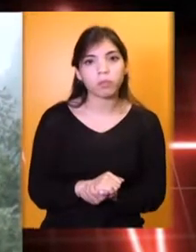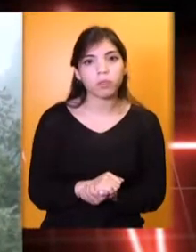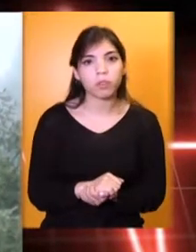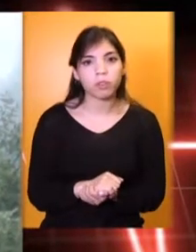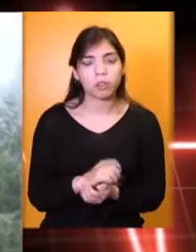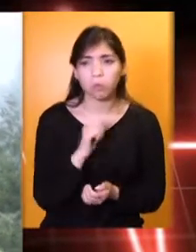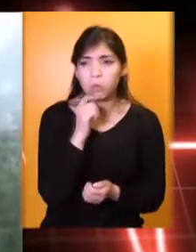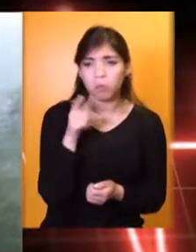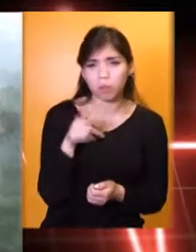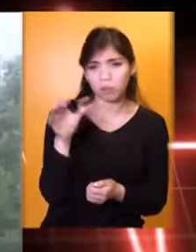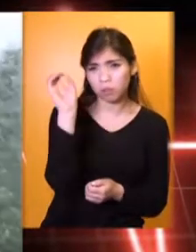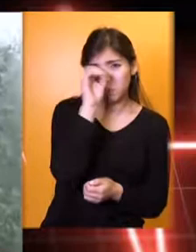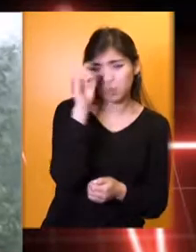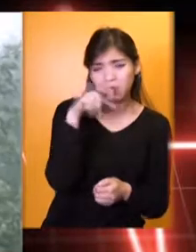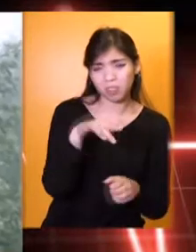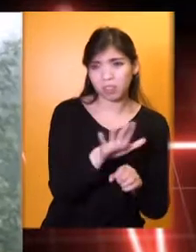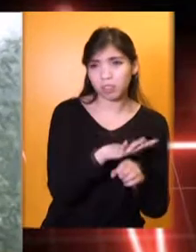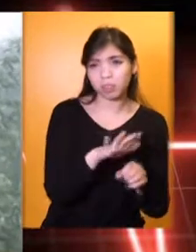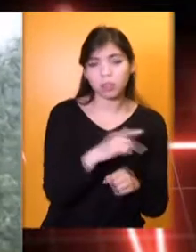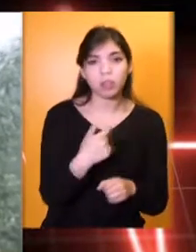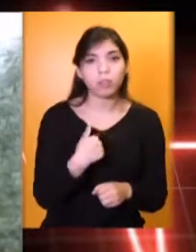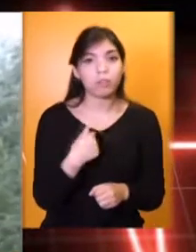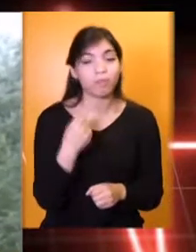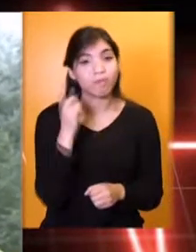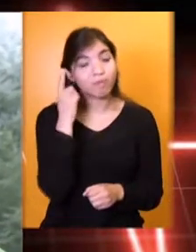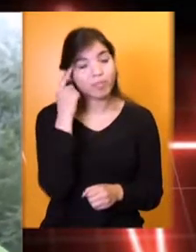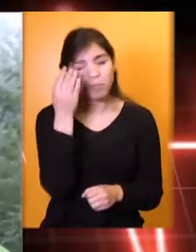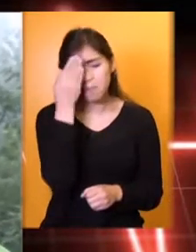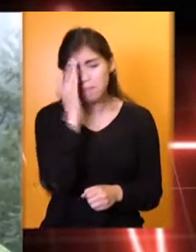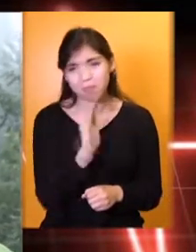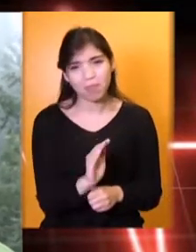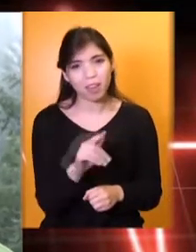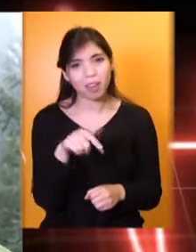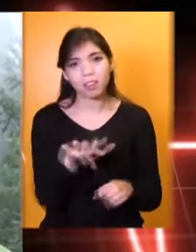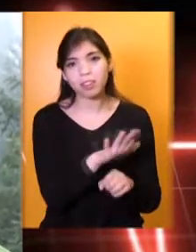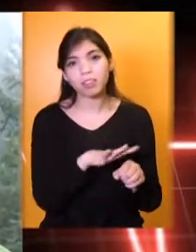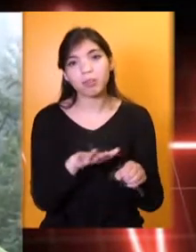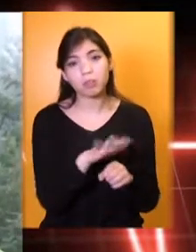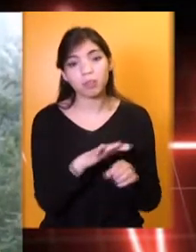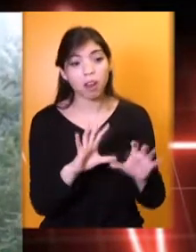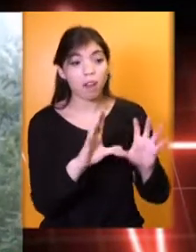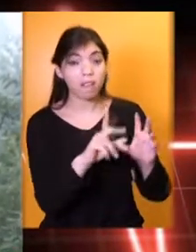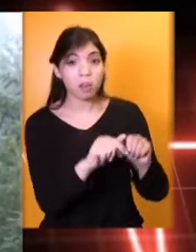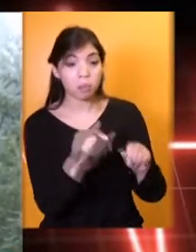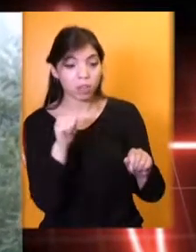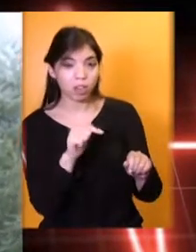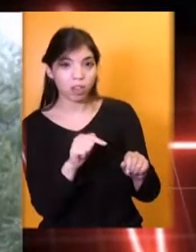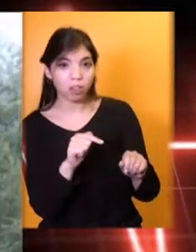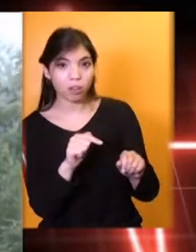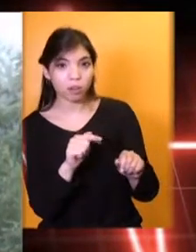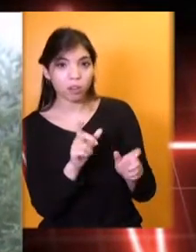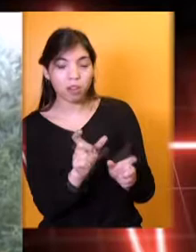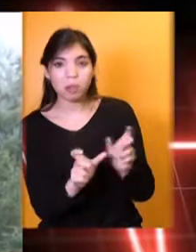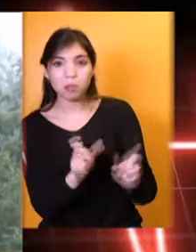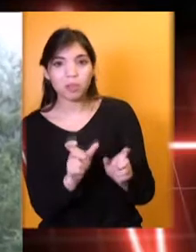¿Qué le parece que sus vecinos hayan fallecido? Terrible, como le dije, po.